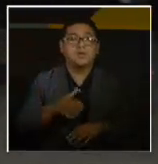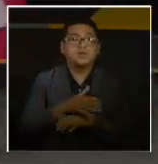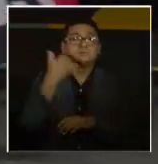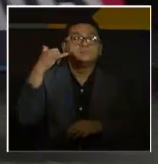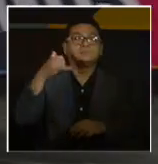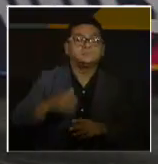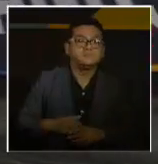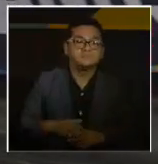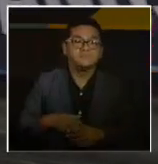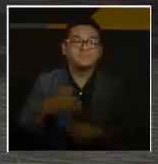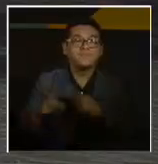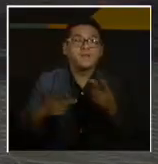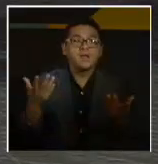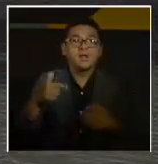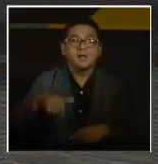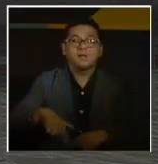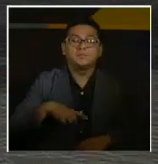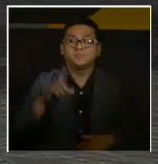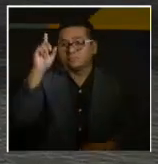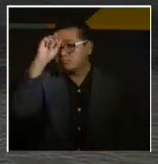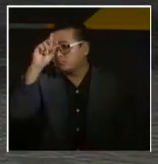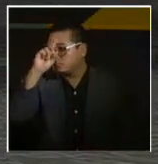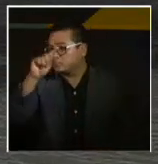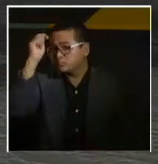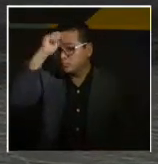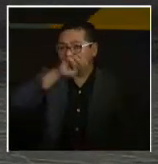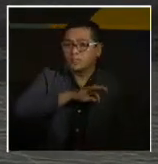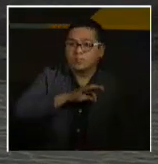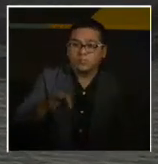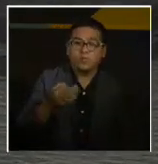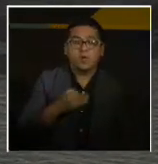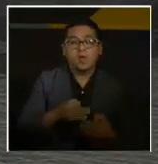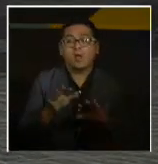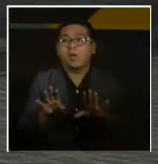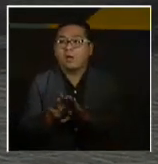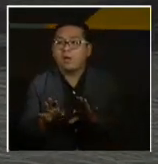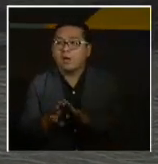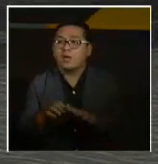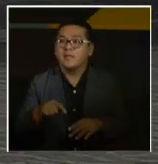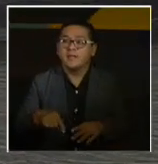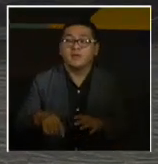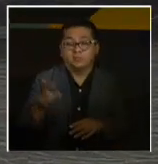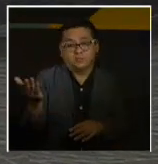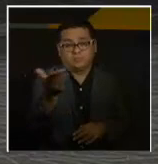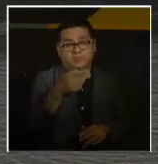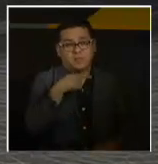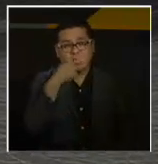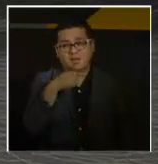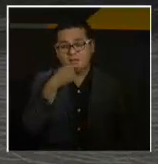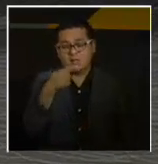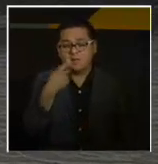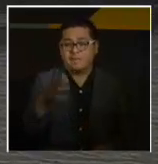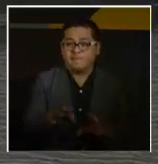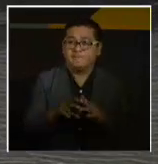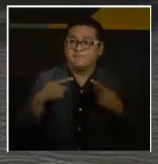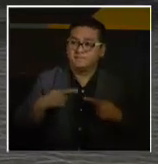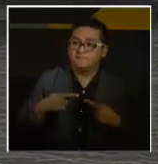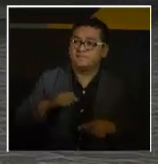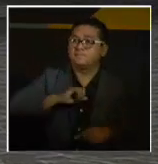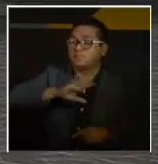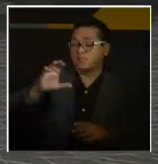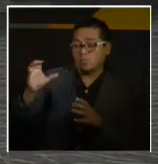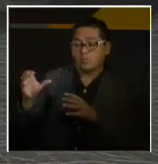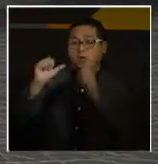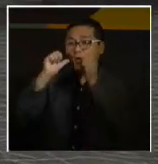Estado. Lo que vamos a hacer es tener el Consejo Técnico ad hoc, dependiendo del área que estemos hablando, compuesto de ciudadanos y de